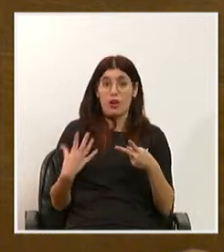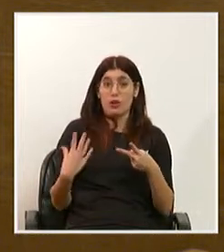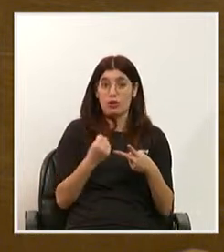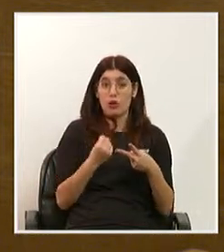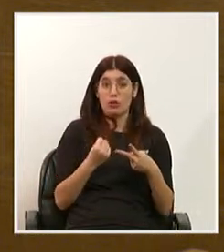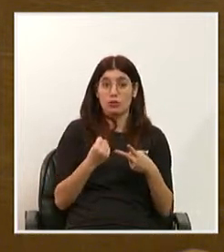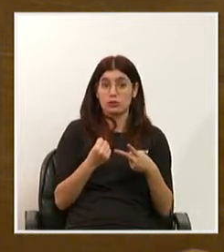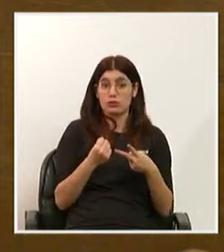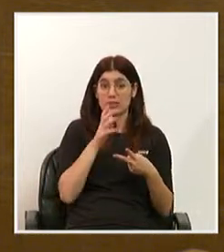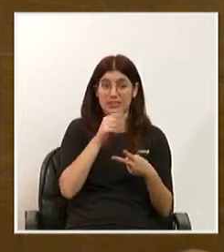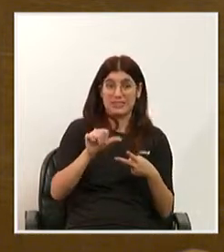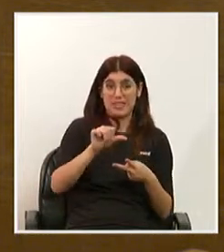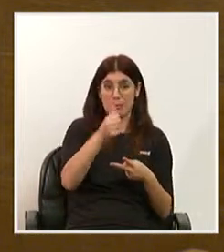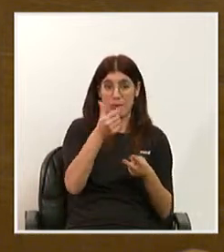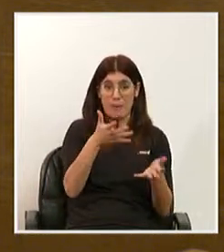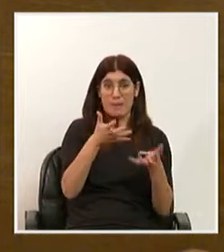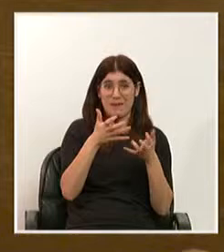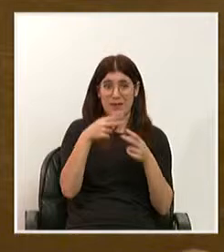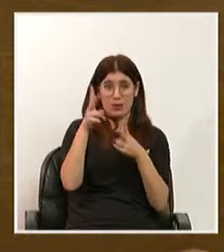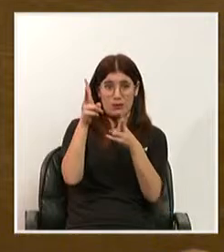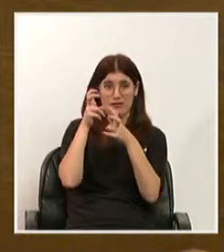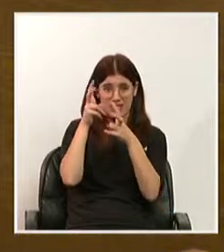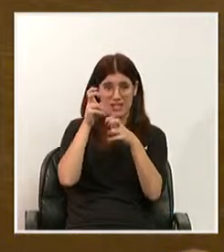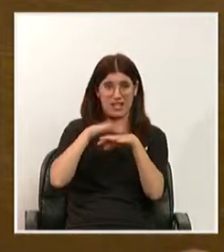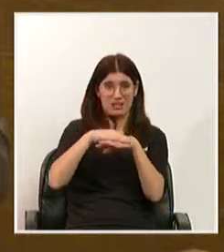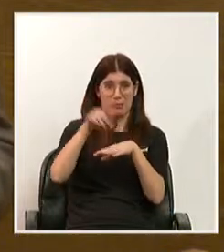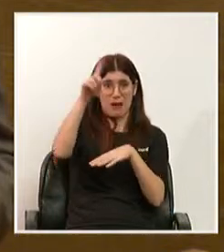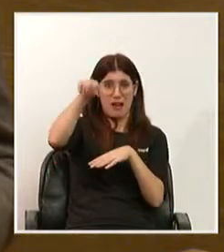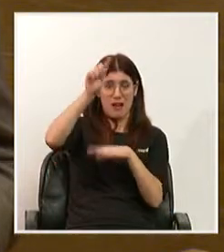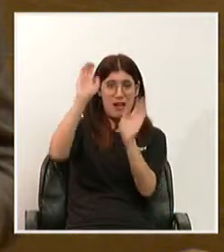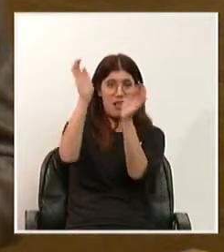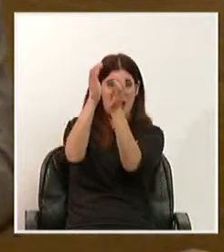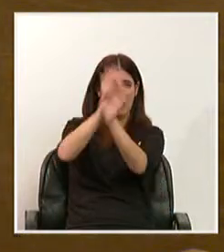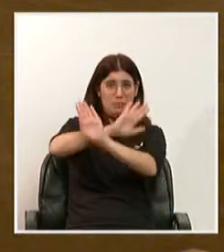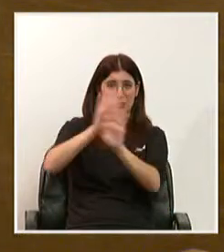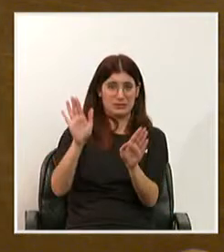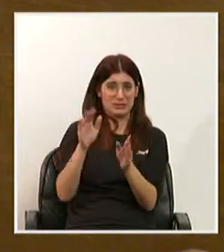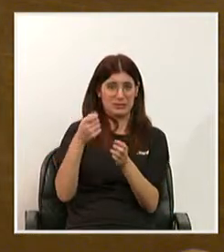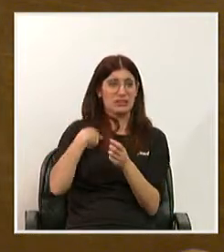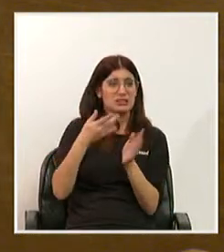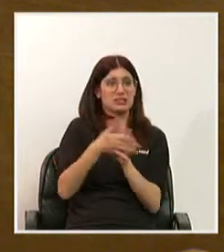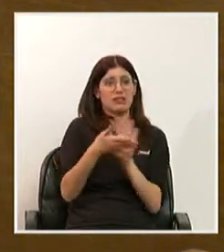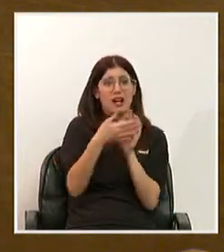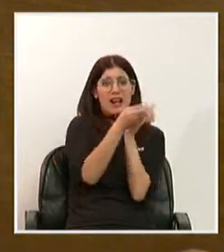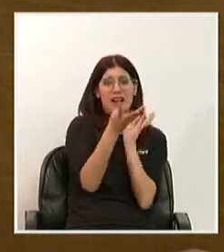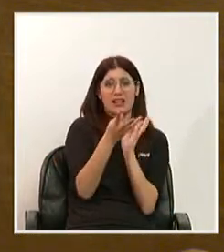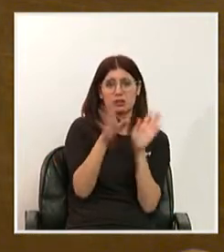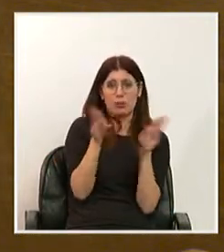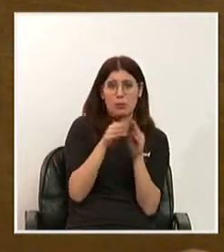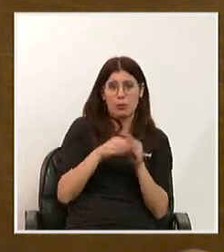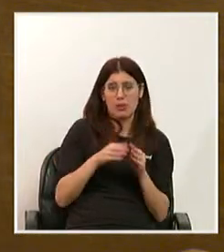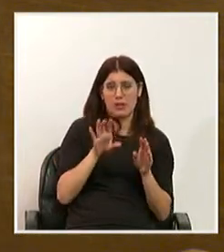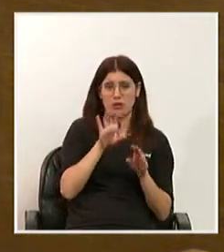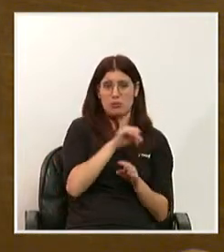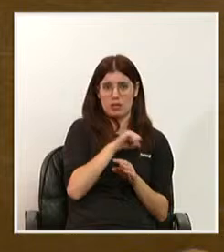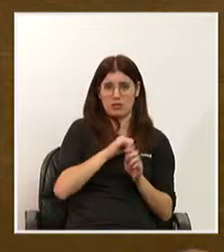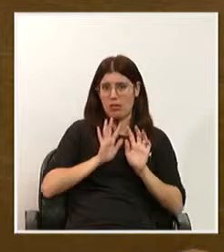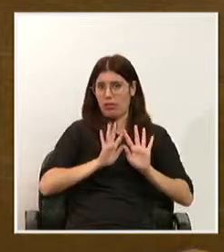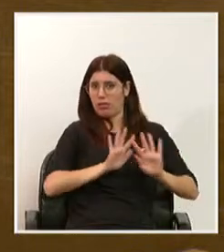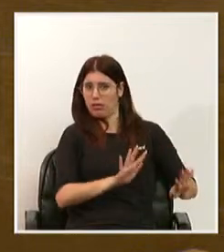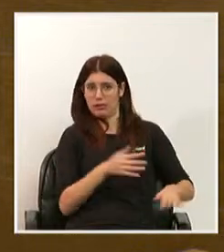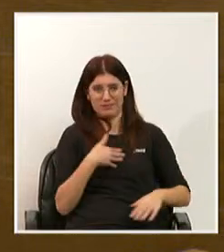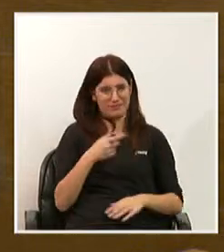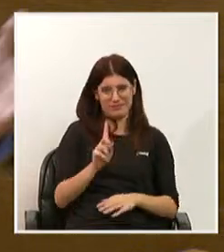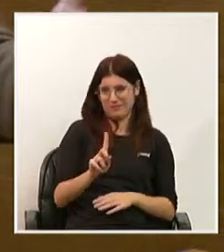aprueben beneficios Fiscales para unos pocos abandonando algunas provincias algunas comunidades españolas